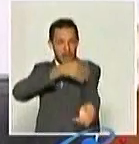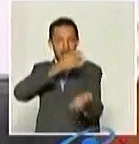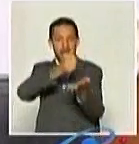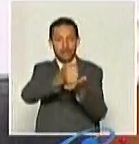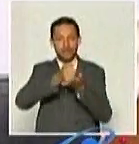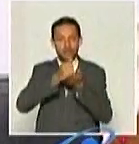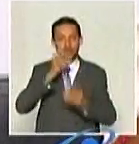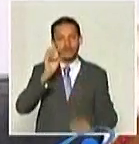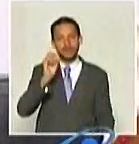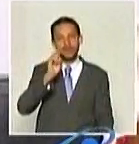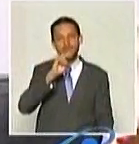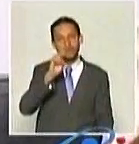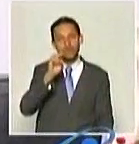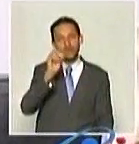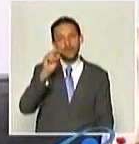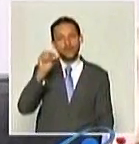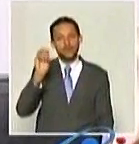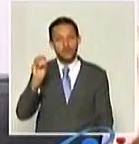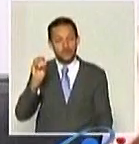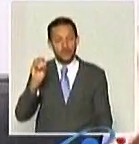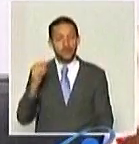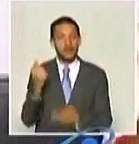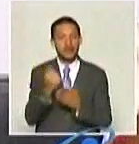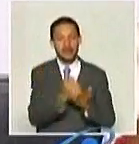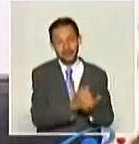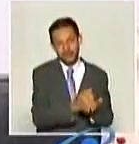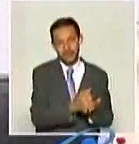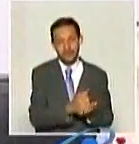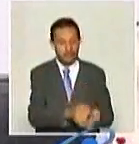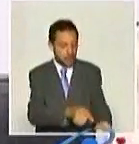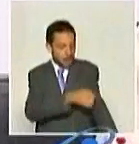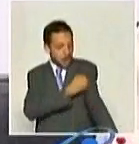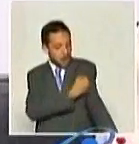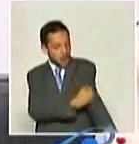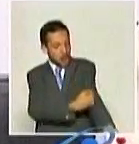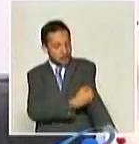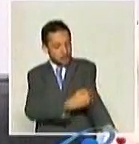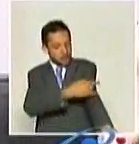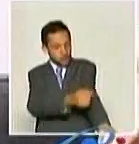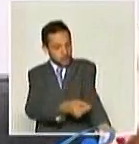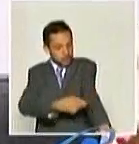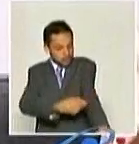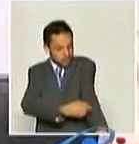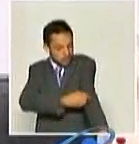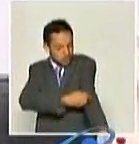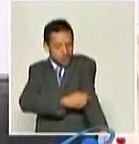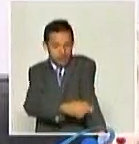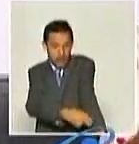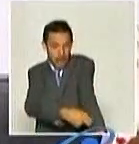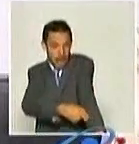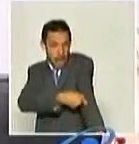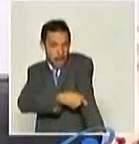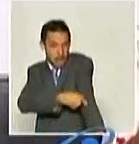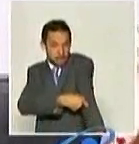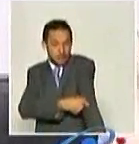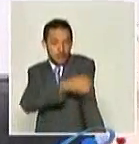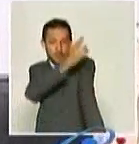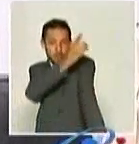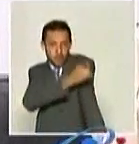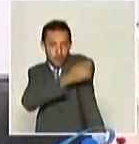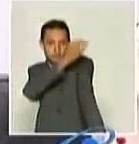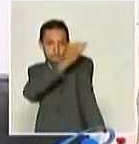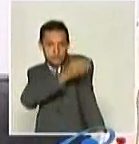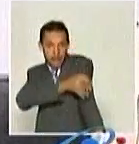pasando diluido en el suero, va pasando por la vena, por un catéter a la vena y se hace una transfusión del ozono a